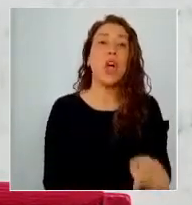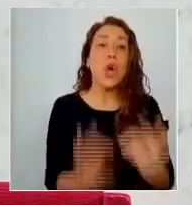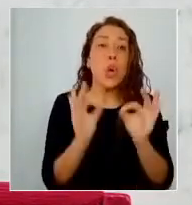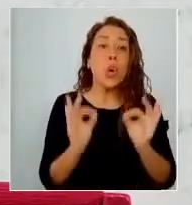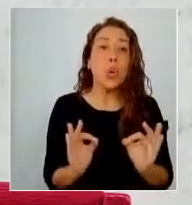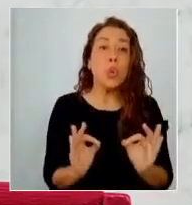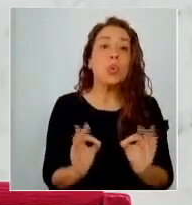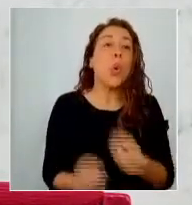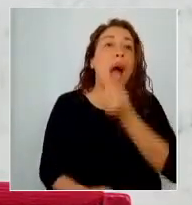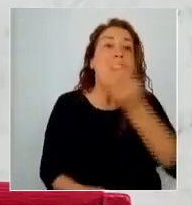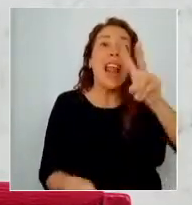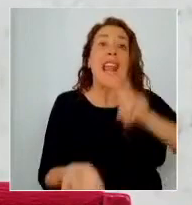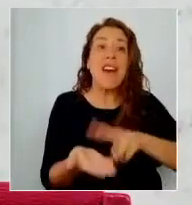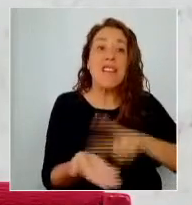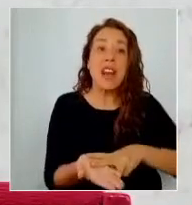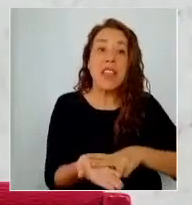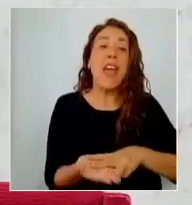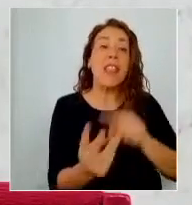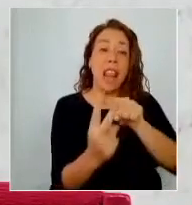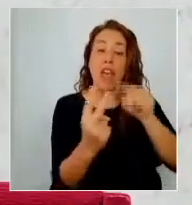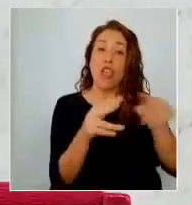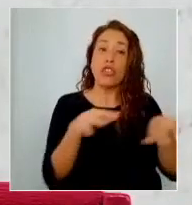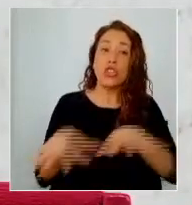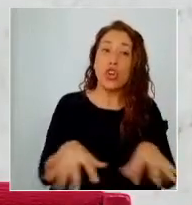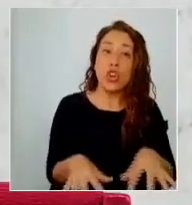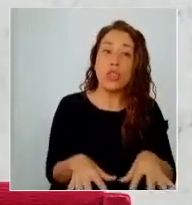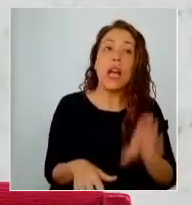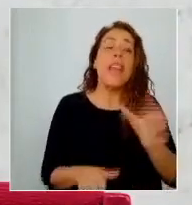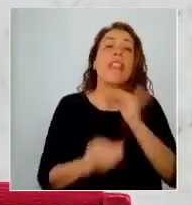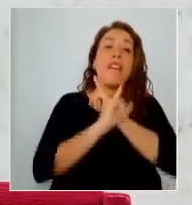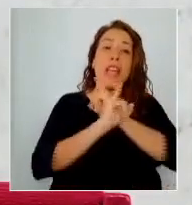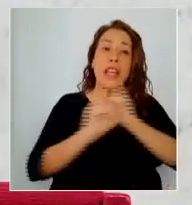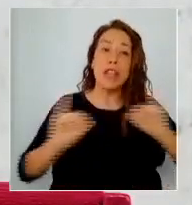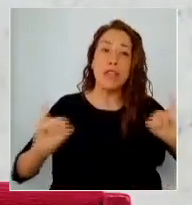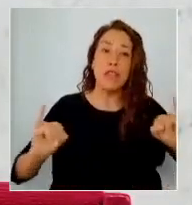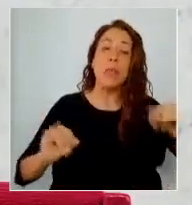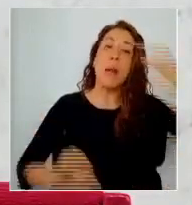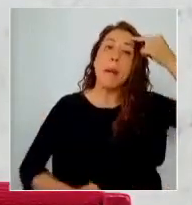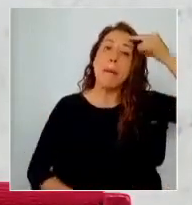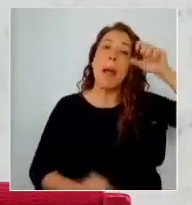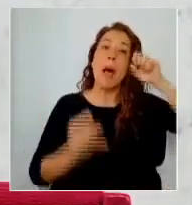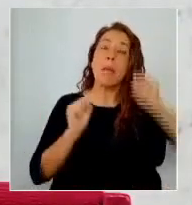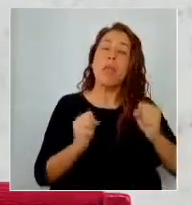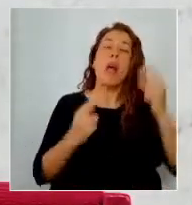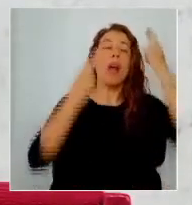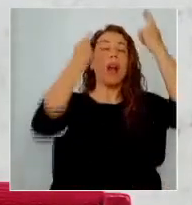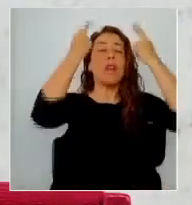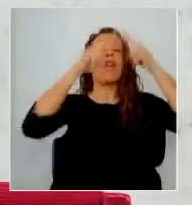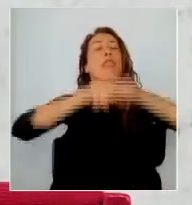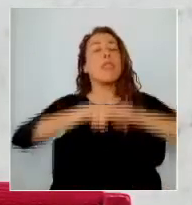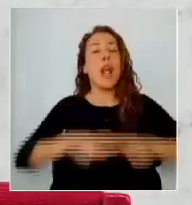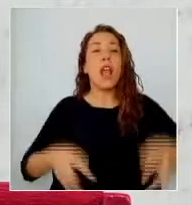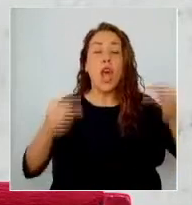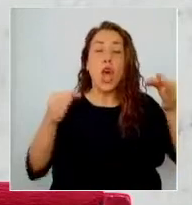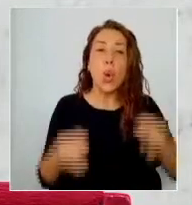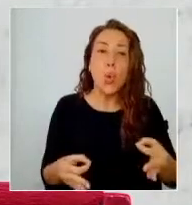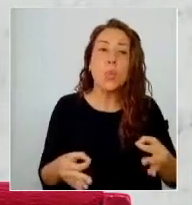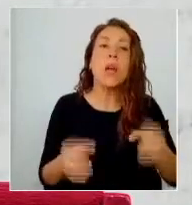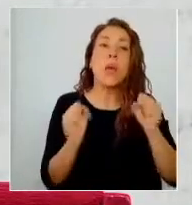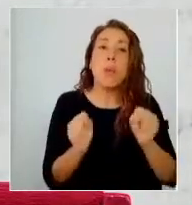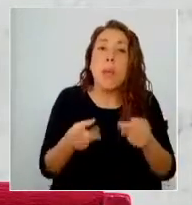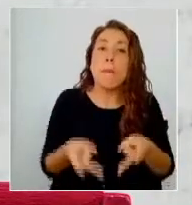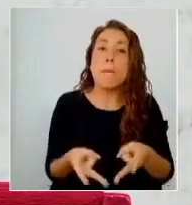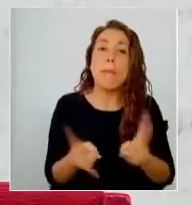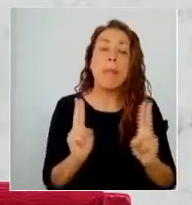en lo uno y lo otro de lo que hay que informar para hacer paso a la reflexión serena y justa que nos permita mejorar